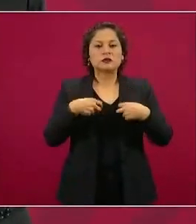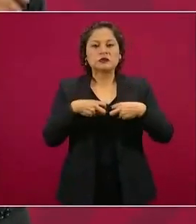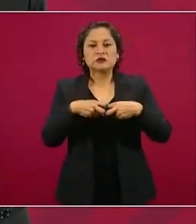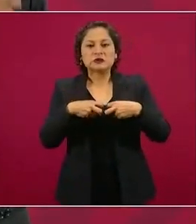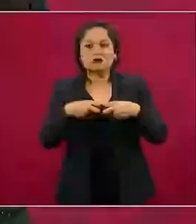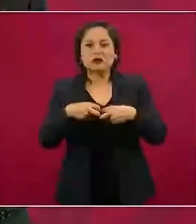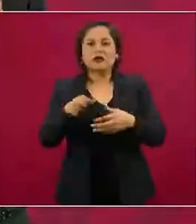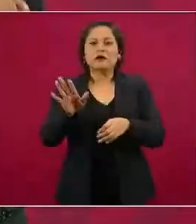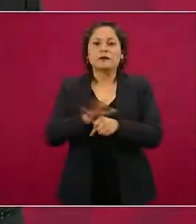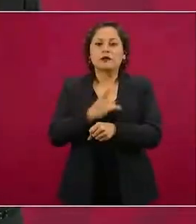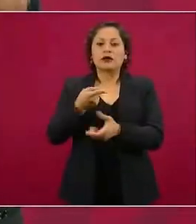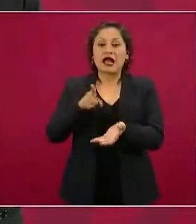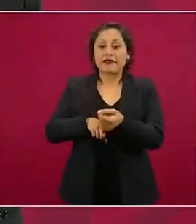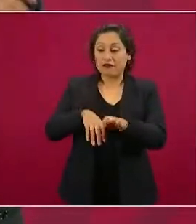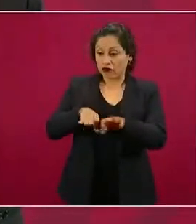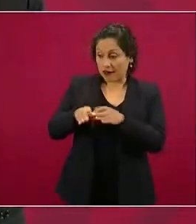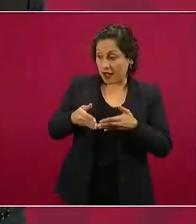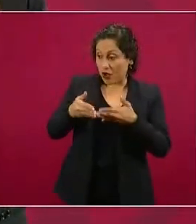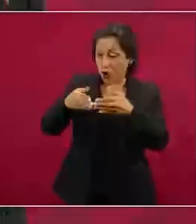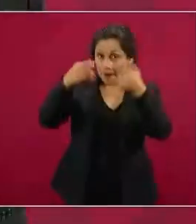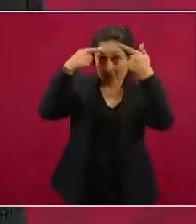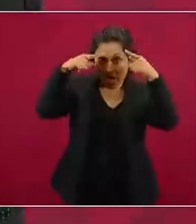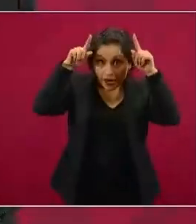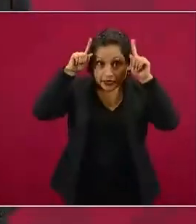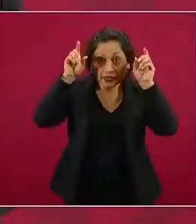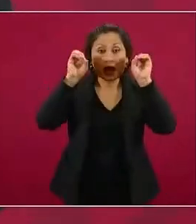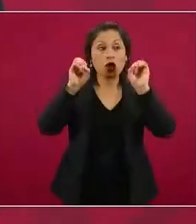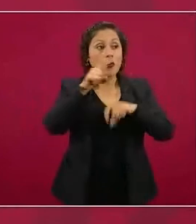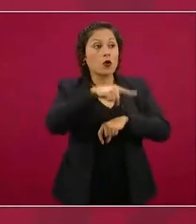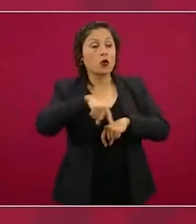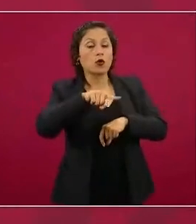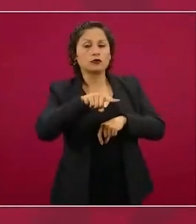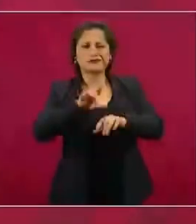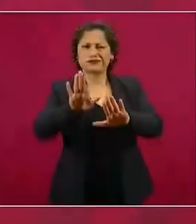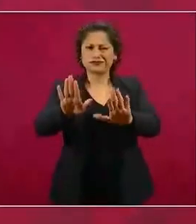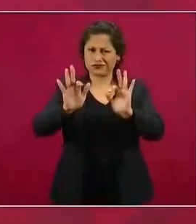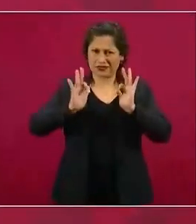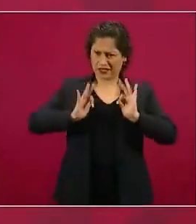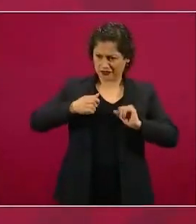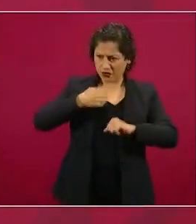marina mercante? Que no se preocupen, no van a perder su trabajo.